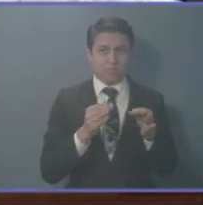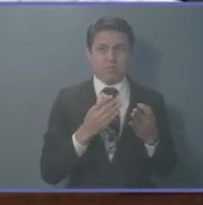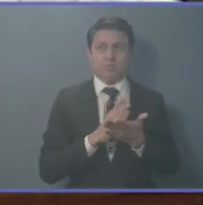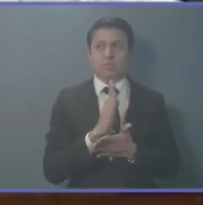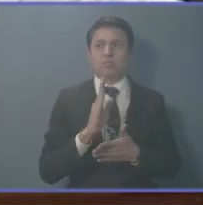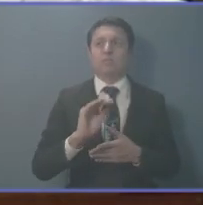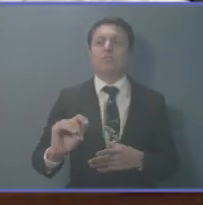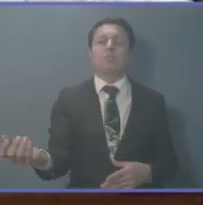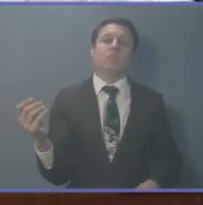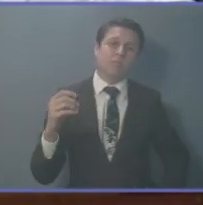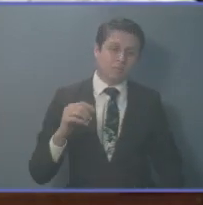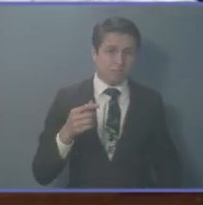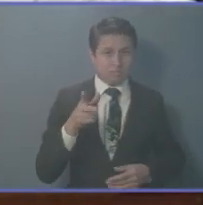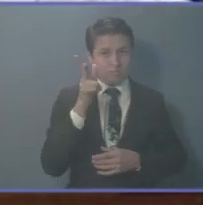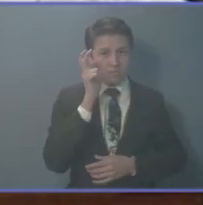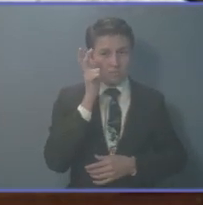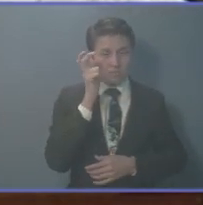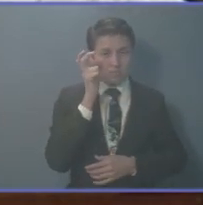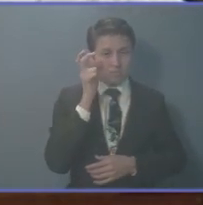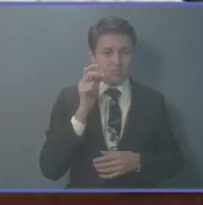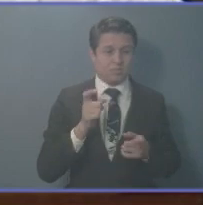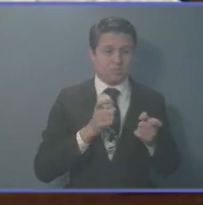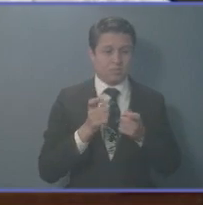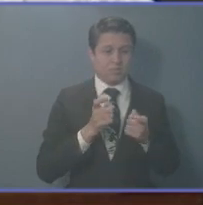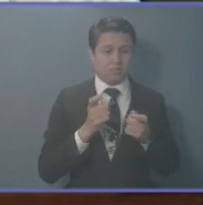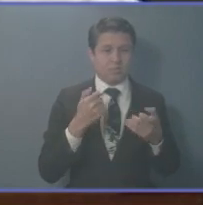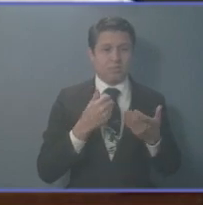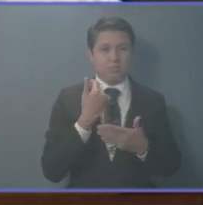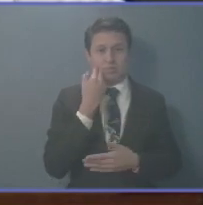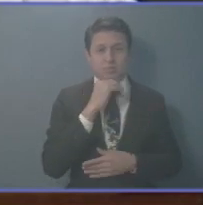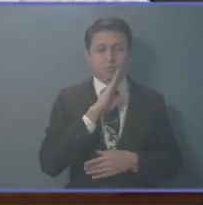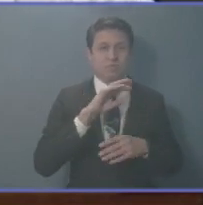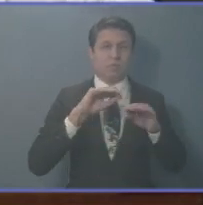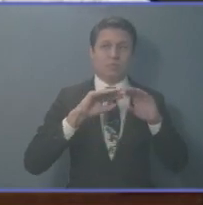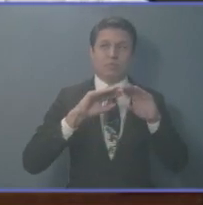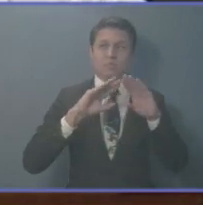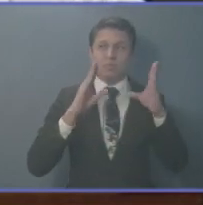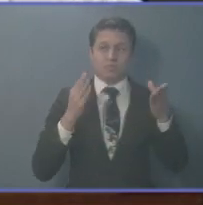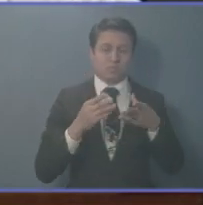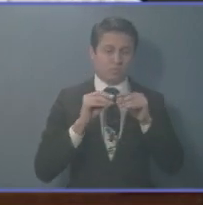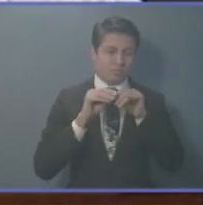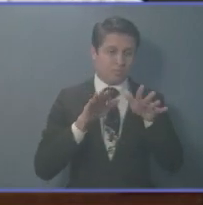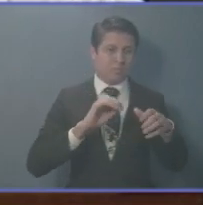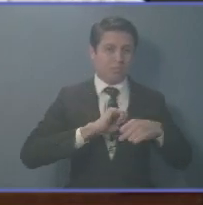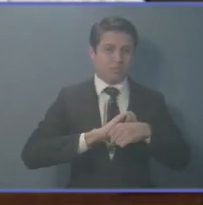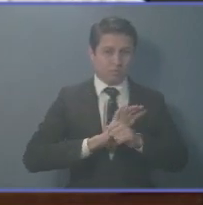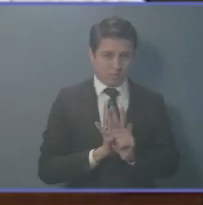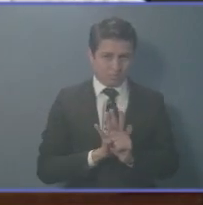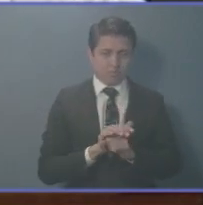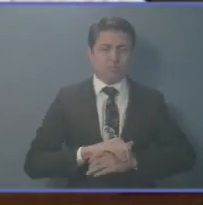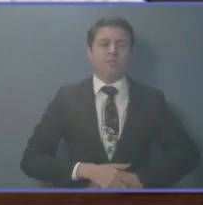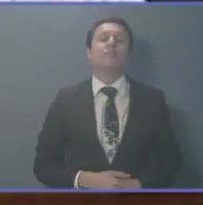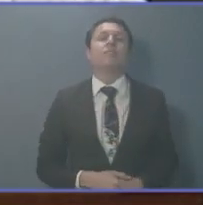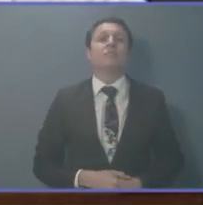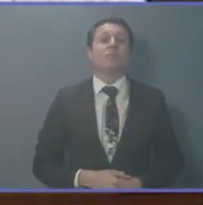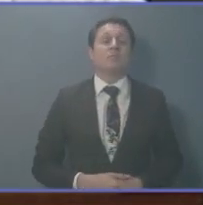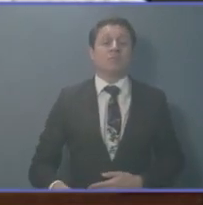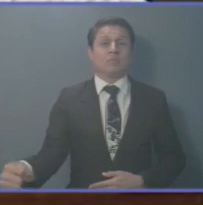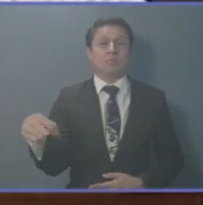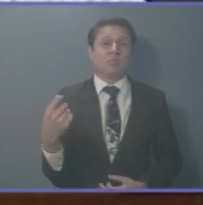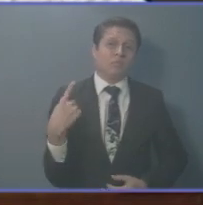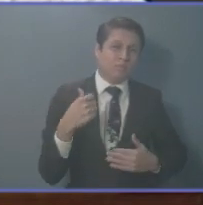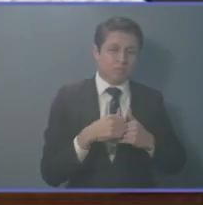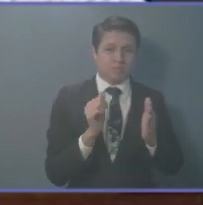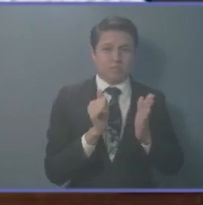aislamiento, cuarentena, observación y vigilancia por COVID-19. Expone la iniciativa que la Constitución en su artículo